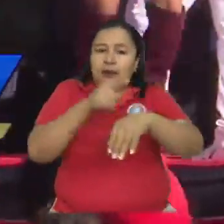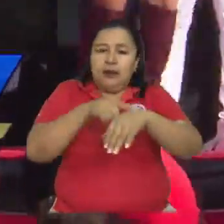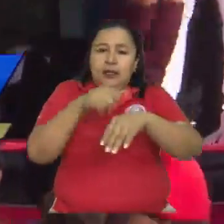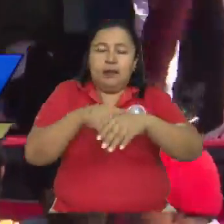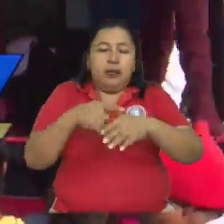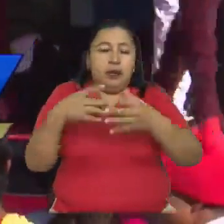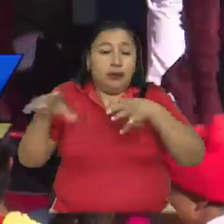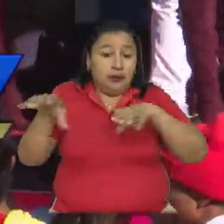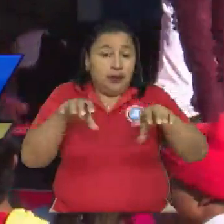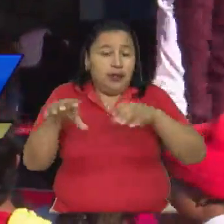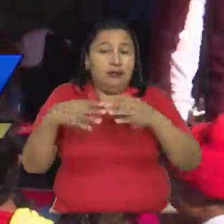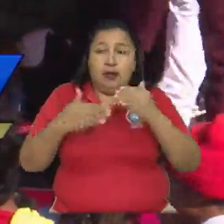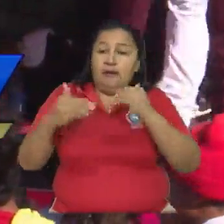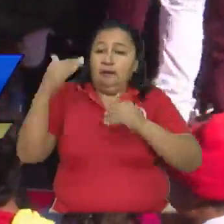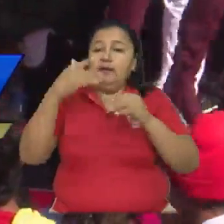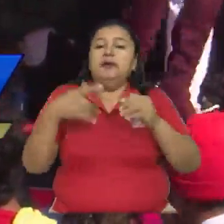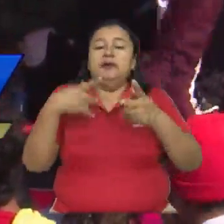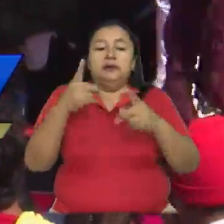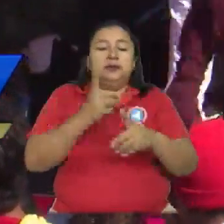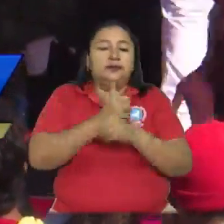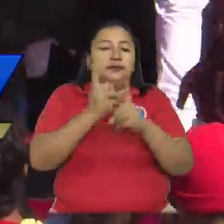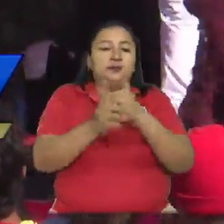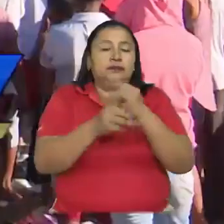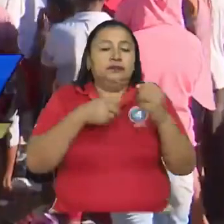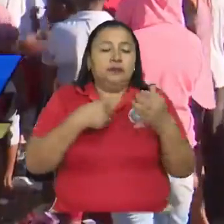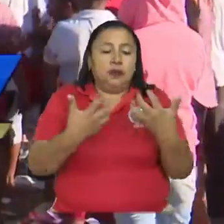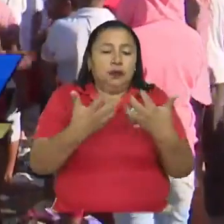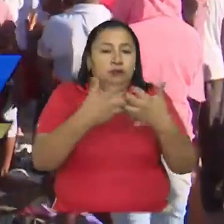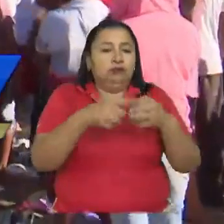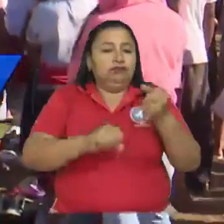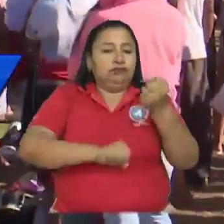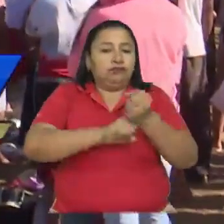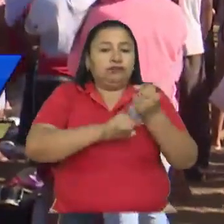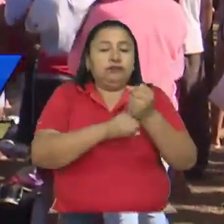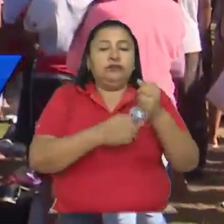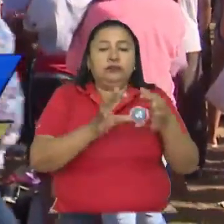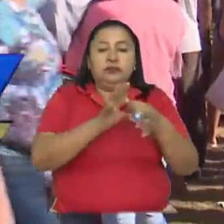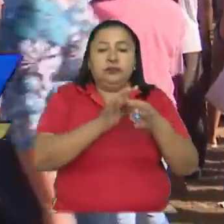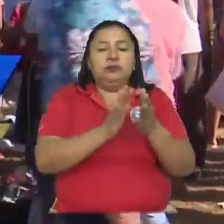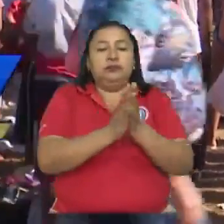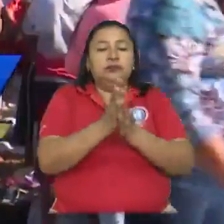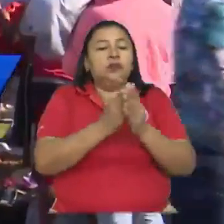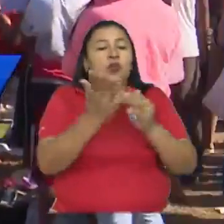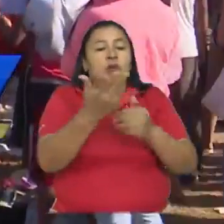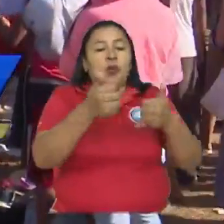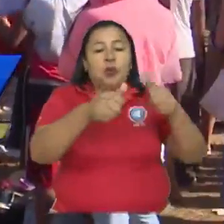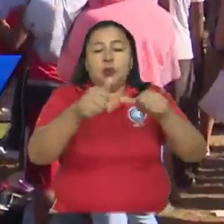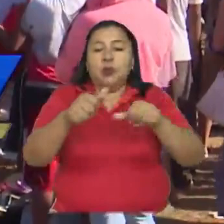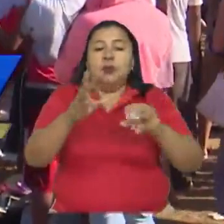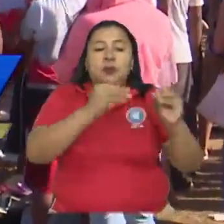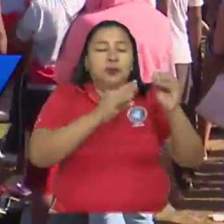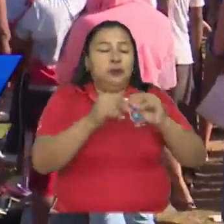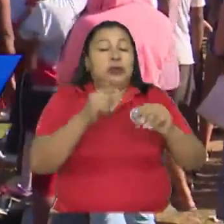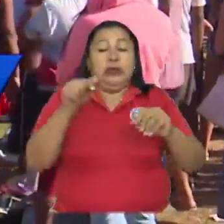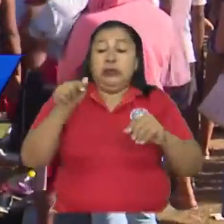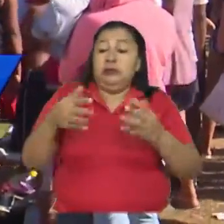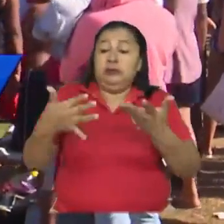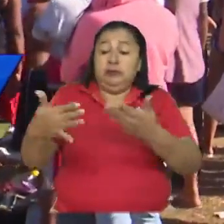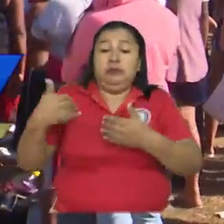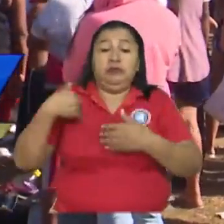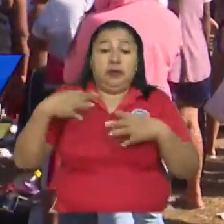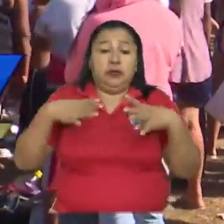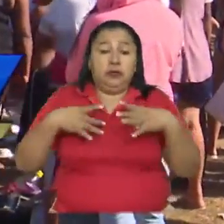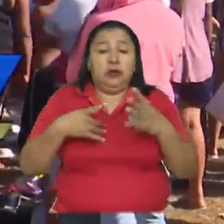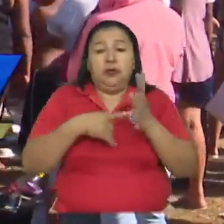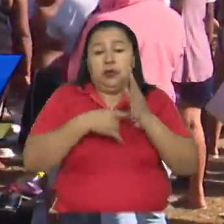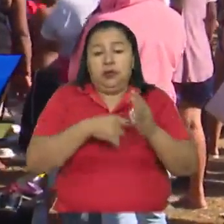una coordinación más consolidada, más fuerte, para prepararnos de cara a esa temporada alta. En este caso,